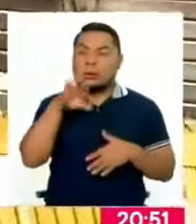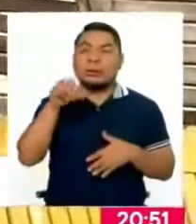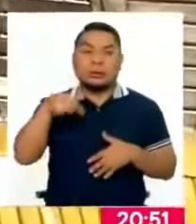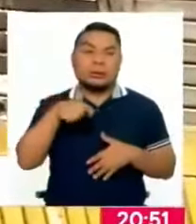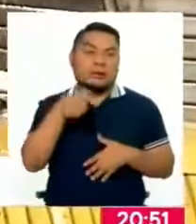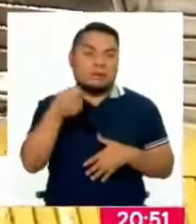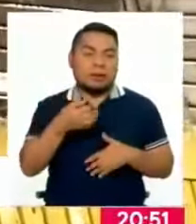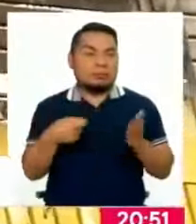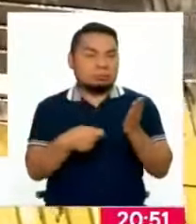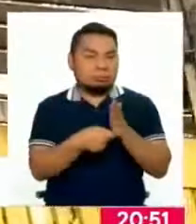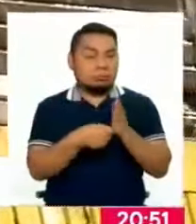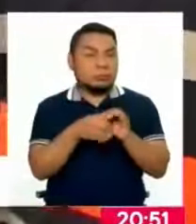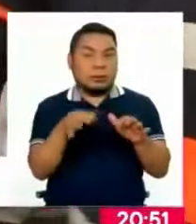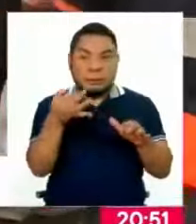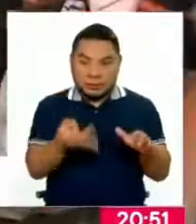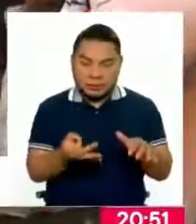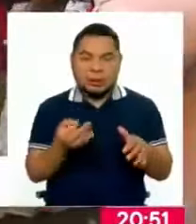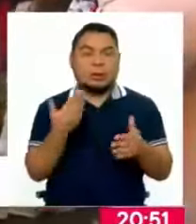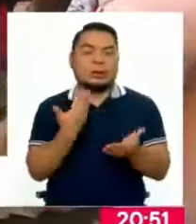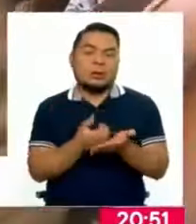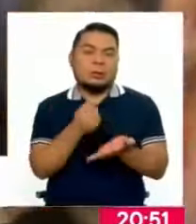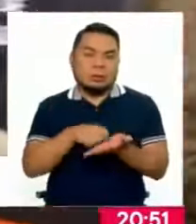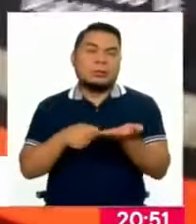la causa del siniestro y tomar las